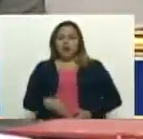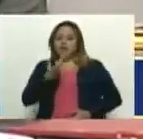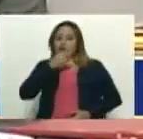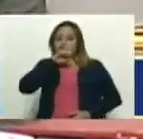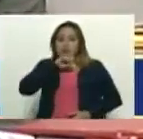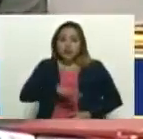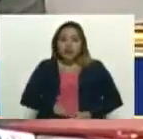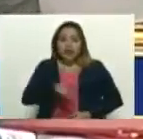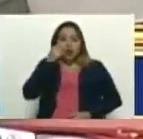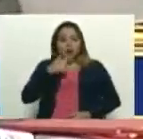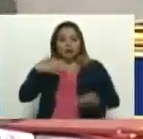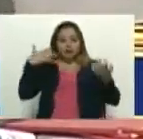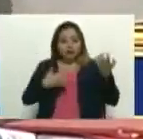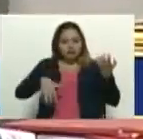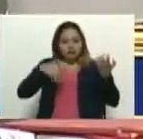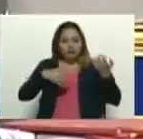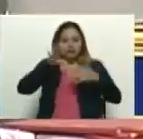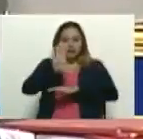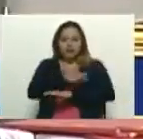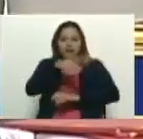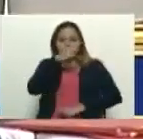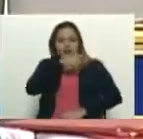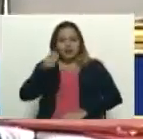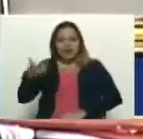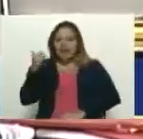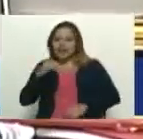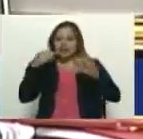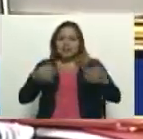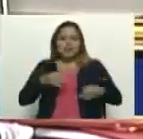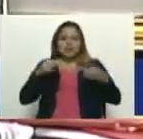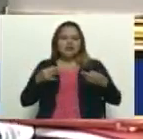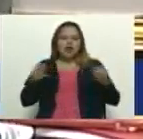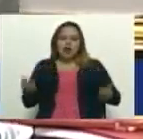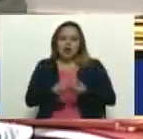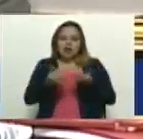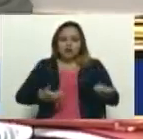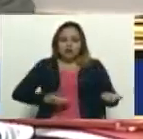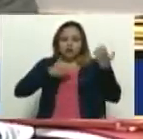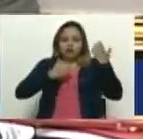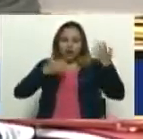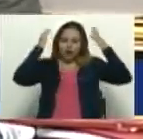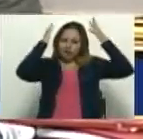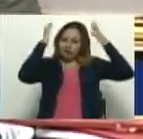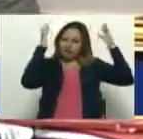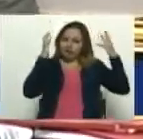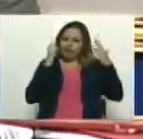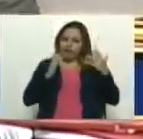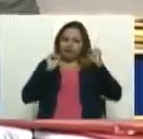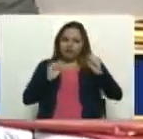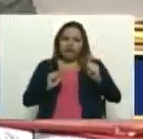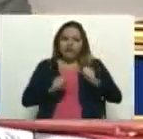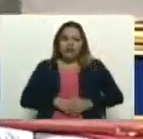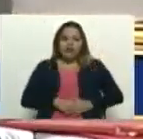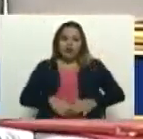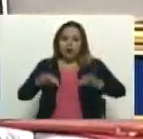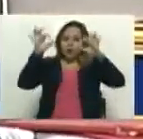su guitarra terciada, con su tumusa indómita, con sus lentes de